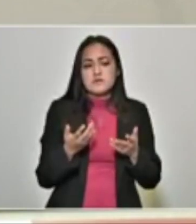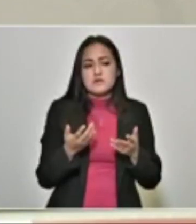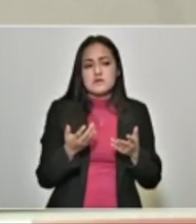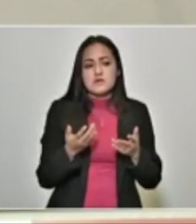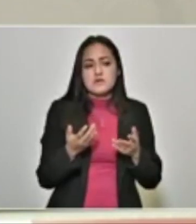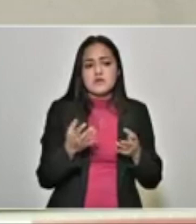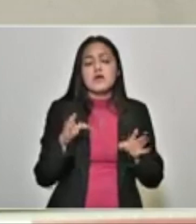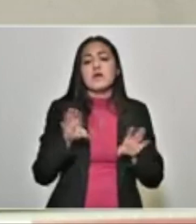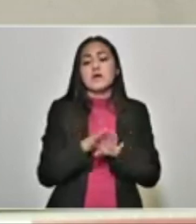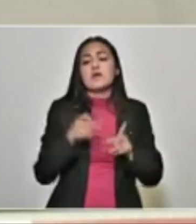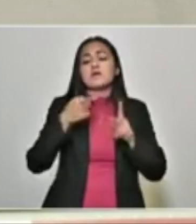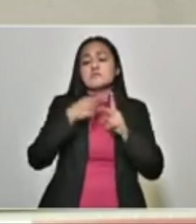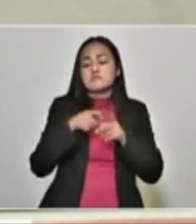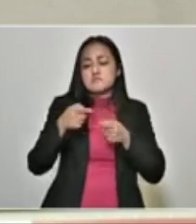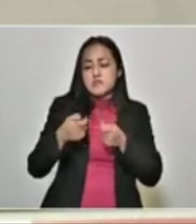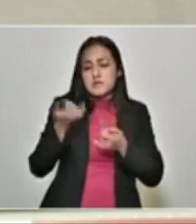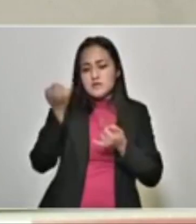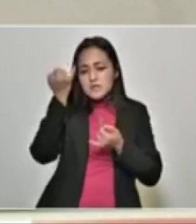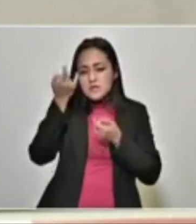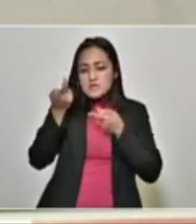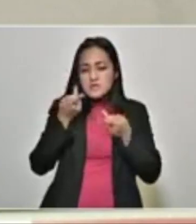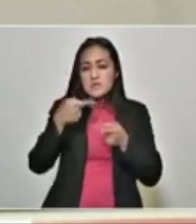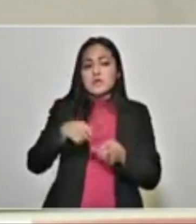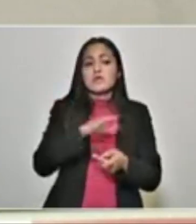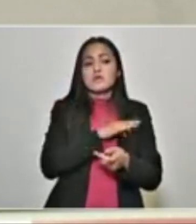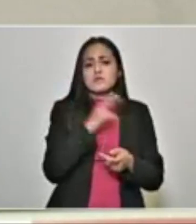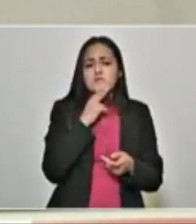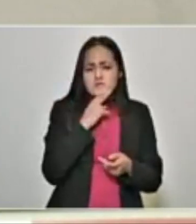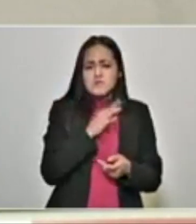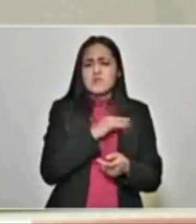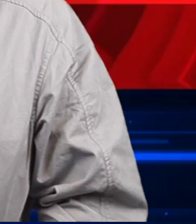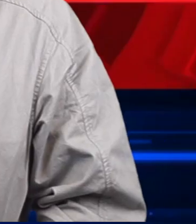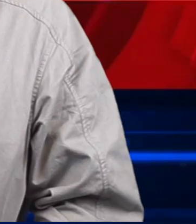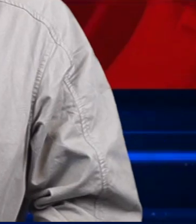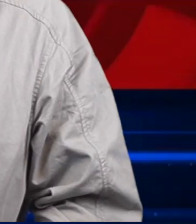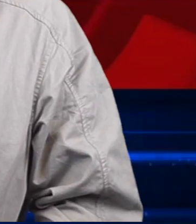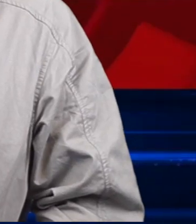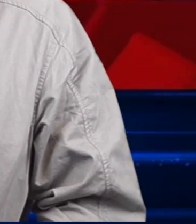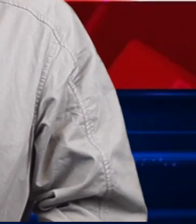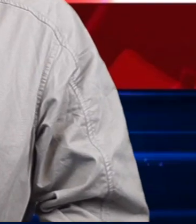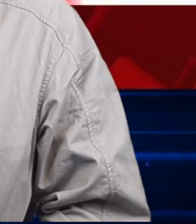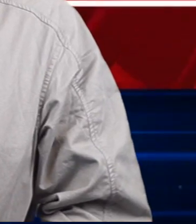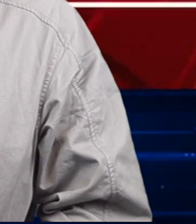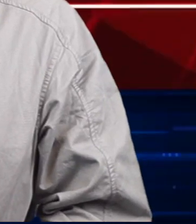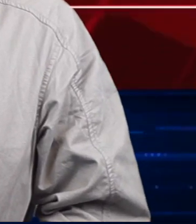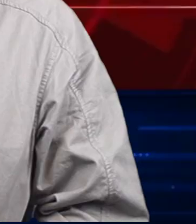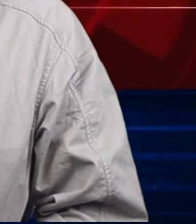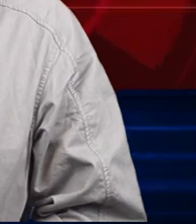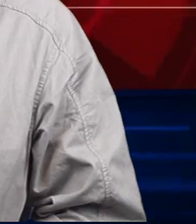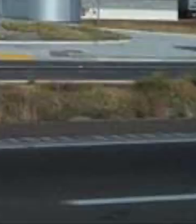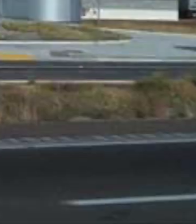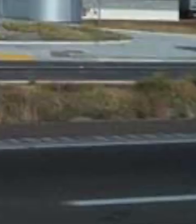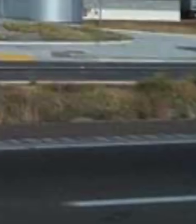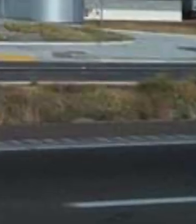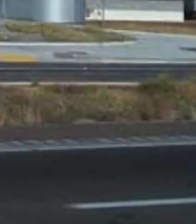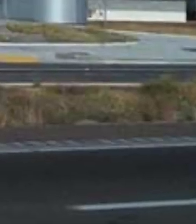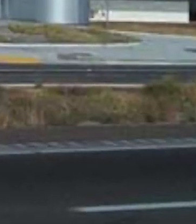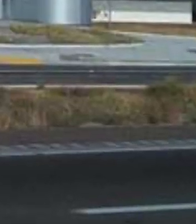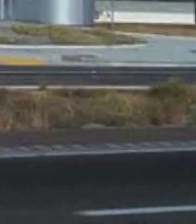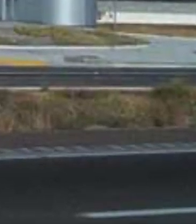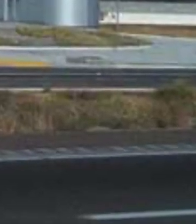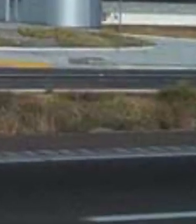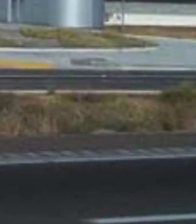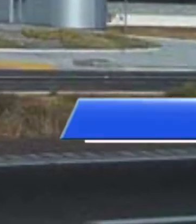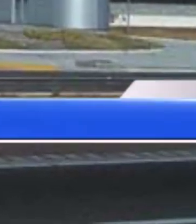iniciar operativos. Les hemos dado uso. Fue así como se expresó el gobernador del estado de Puebla, Luis